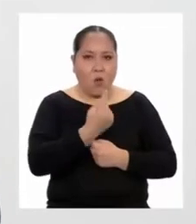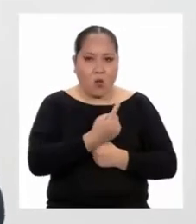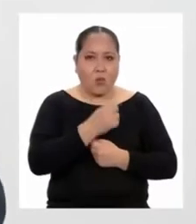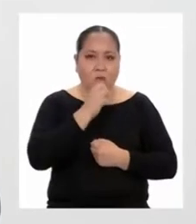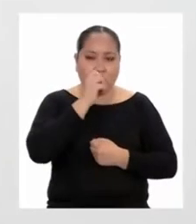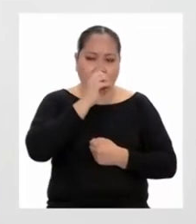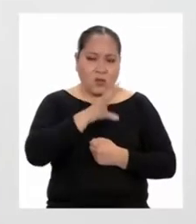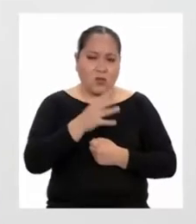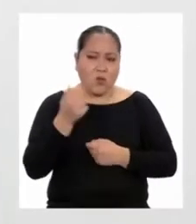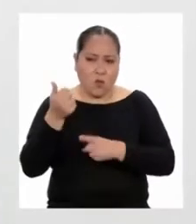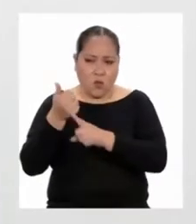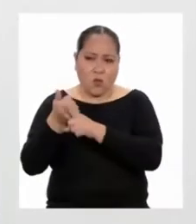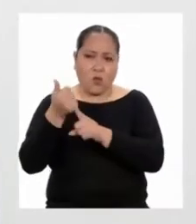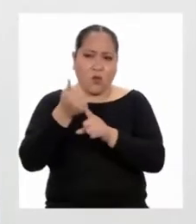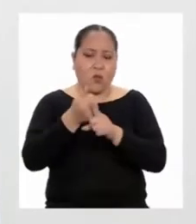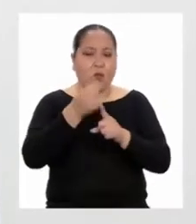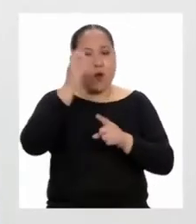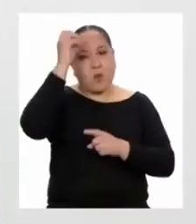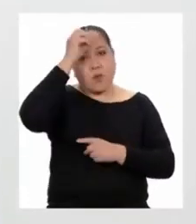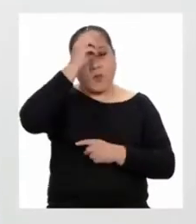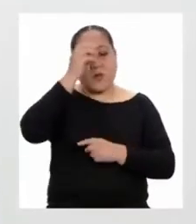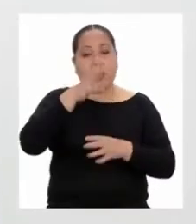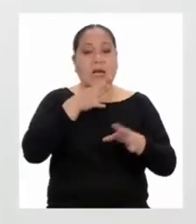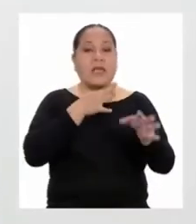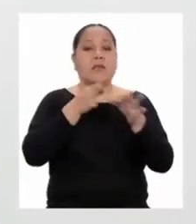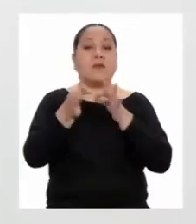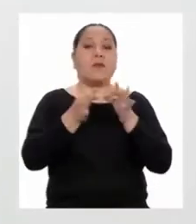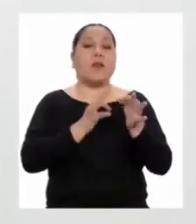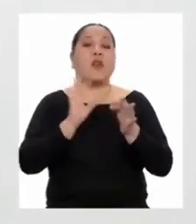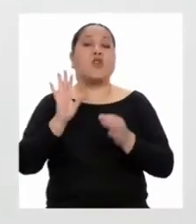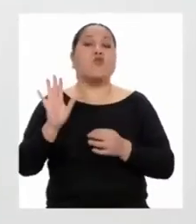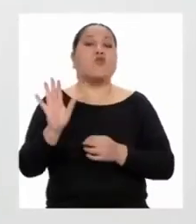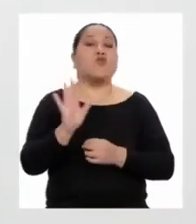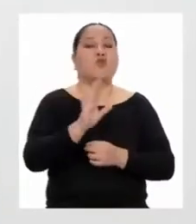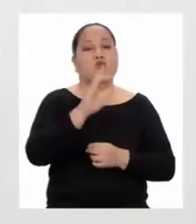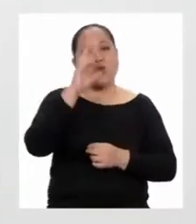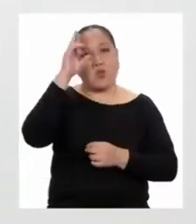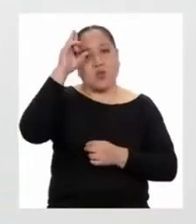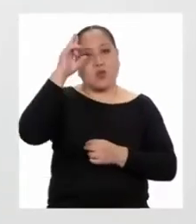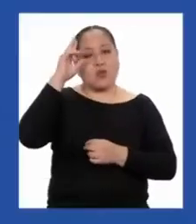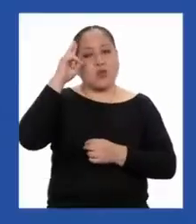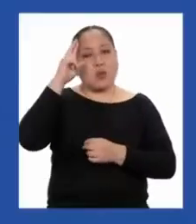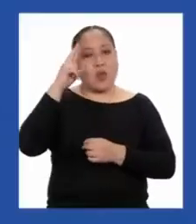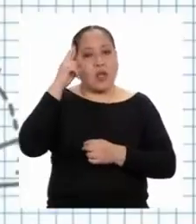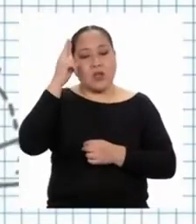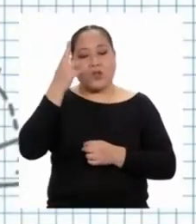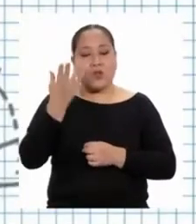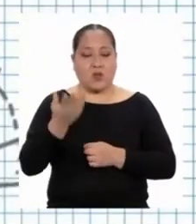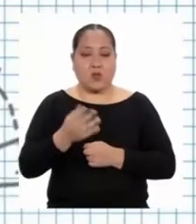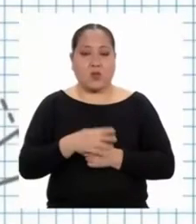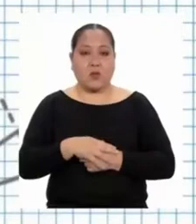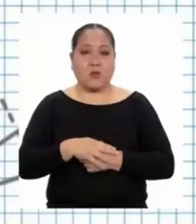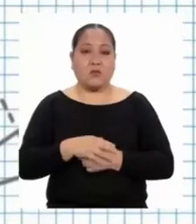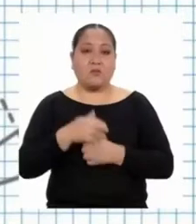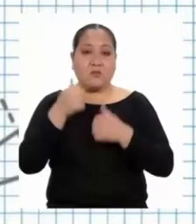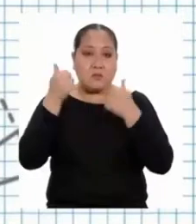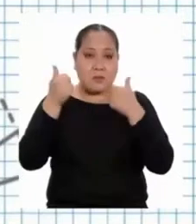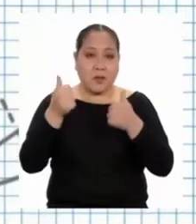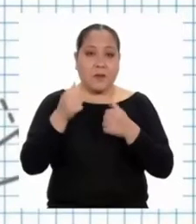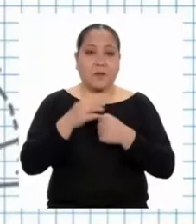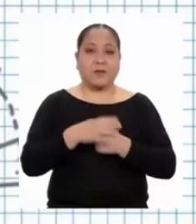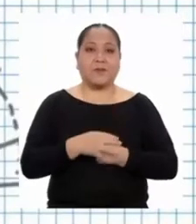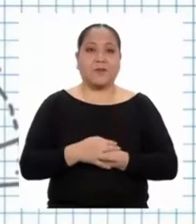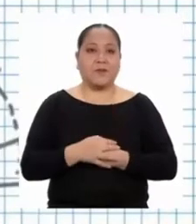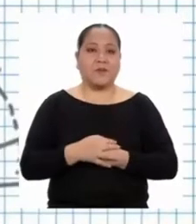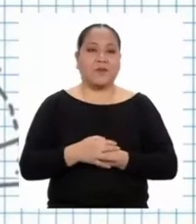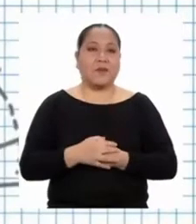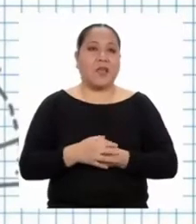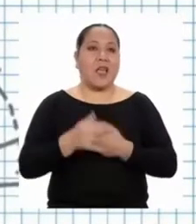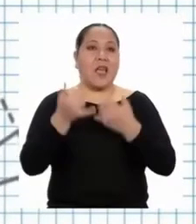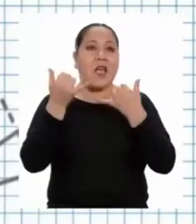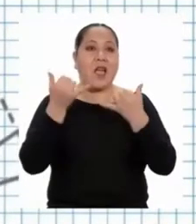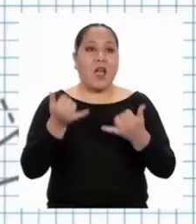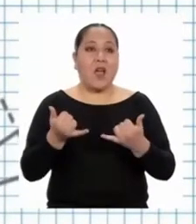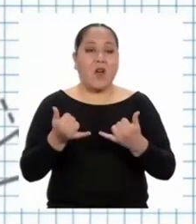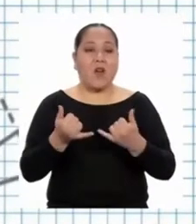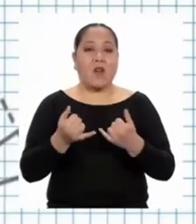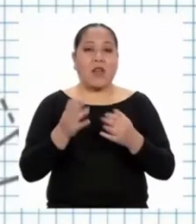la suya, justificándola con las razones que consideren adecuadas. Muy bien.